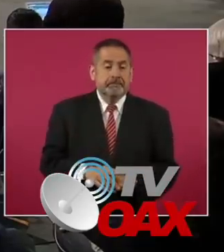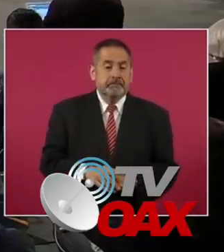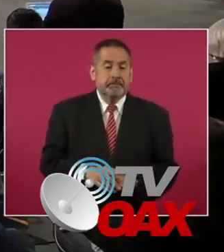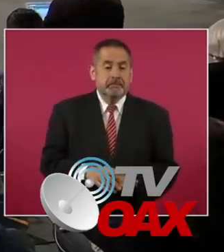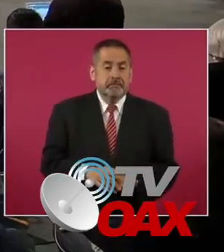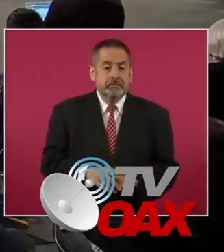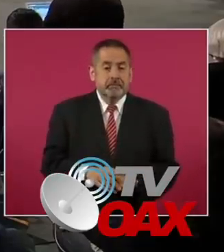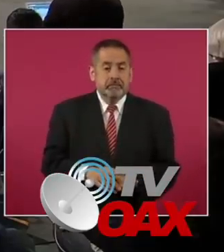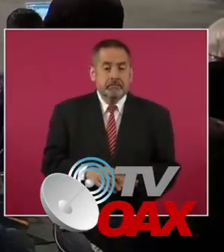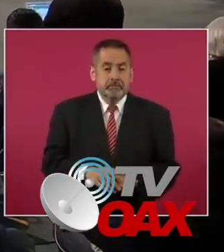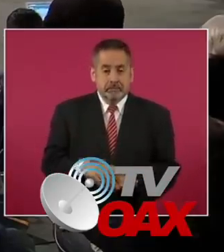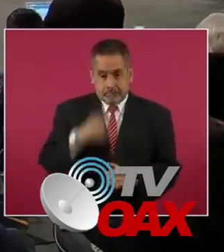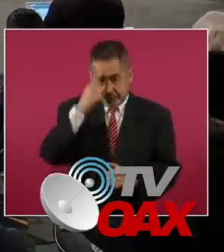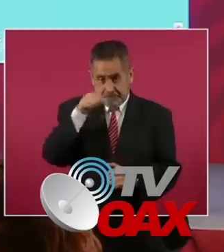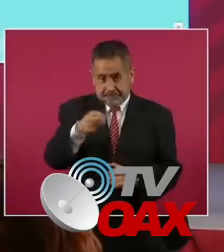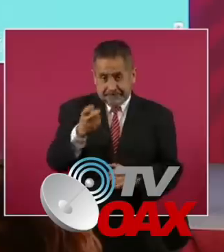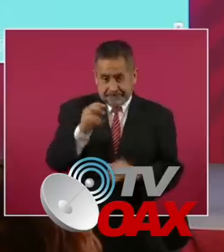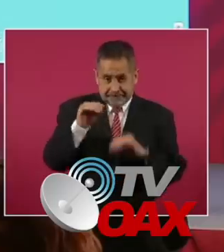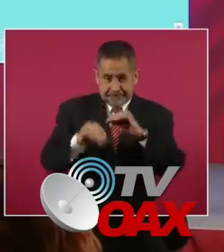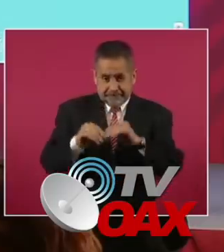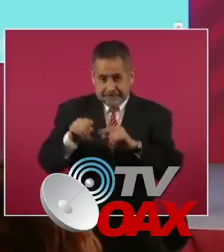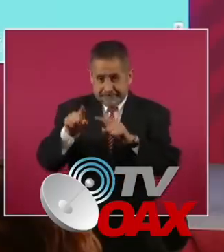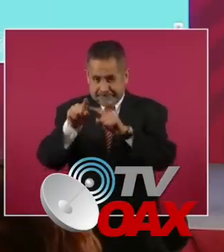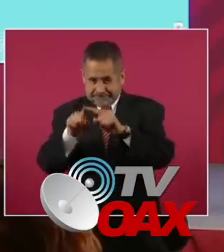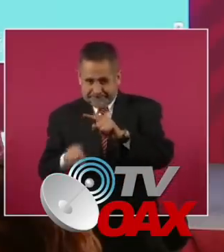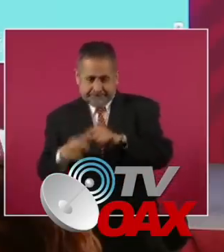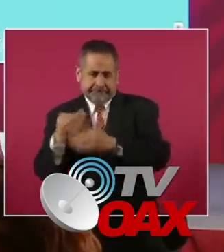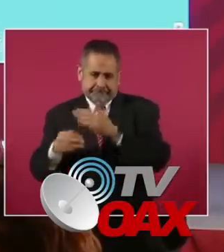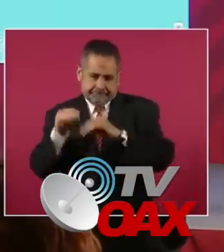que para este tramo